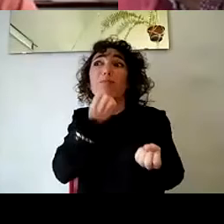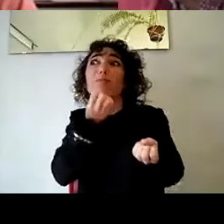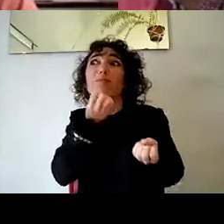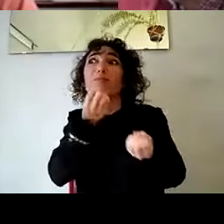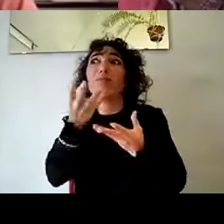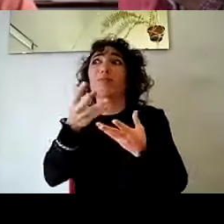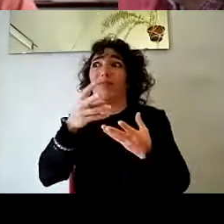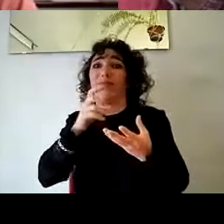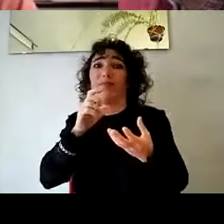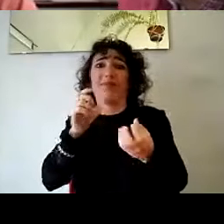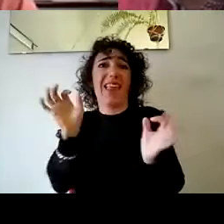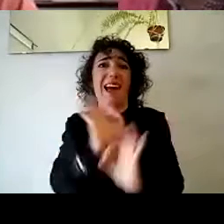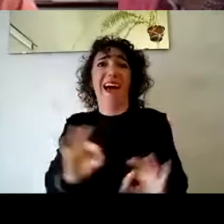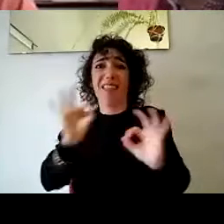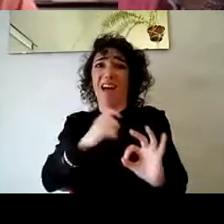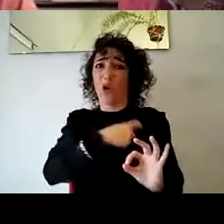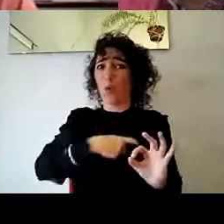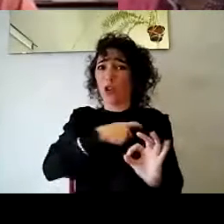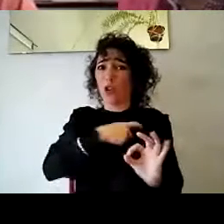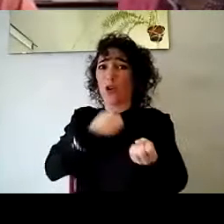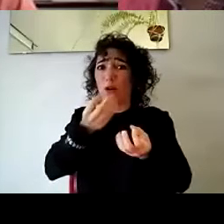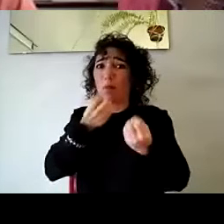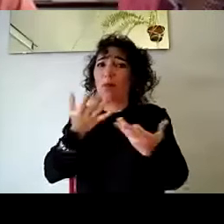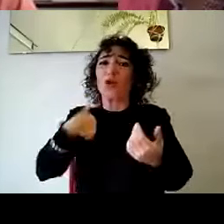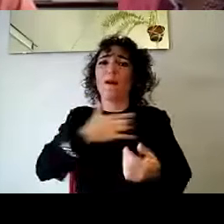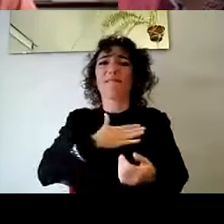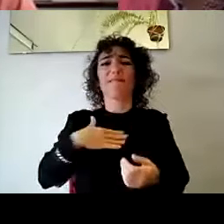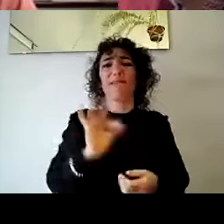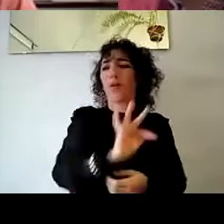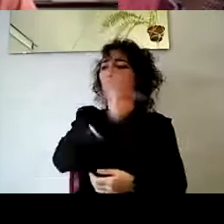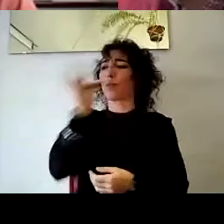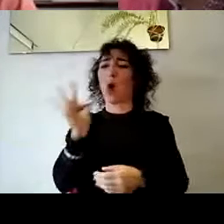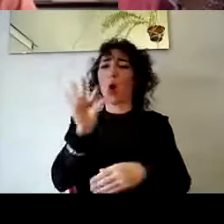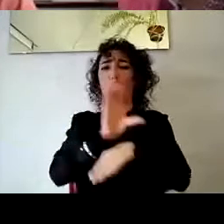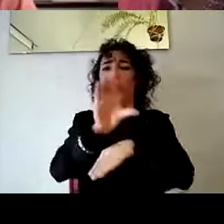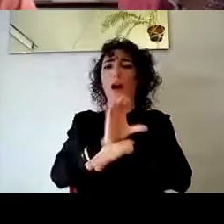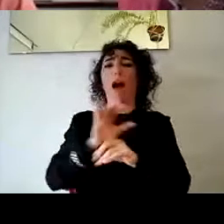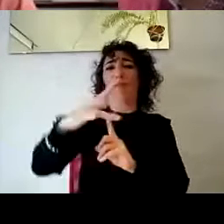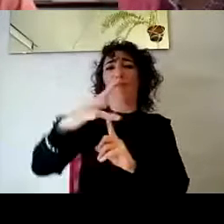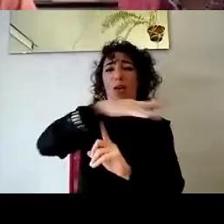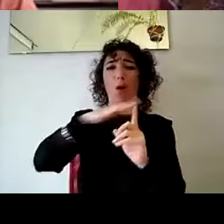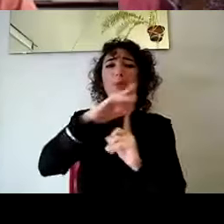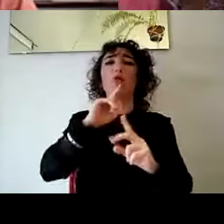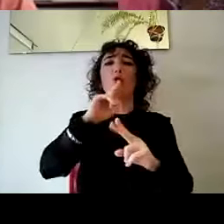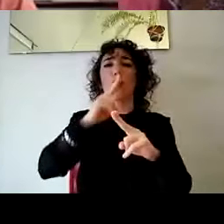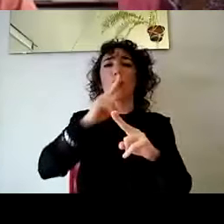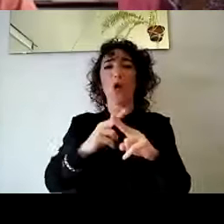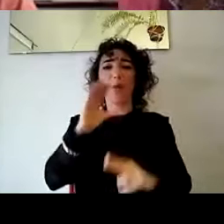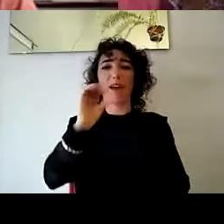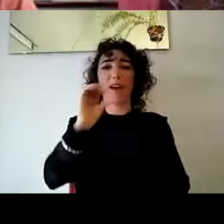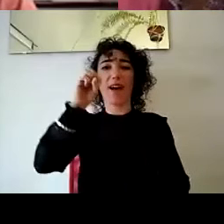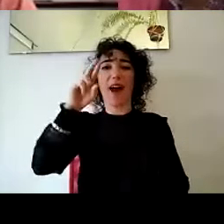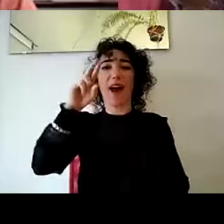sí me gustaría pasarle la palabra a la concejal de Medio Ambiente, Carmen Gloria Rodríguez, que es quien ella